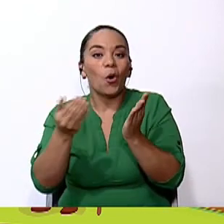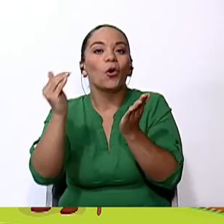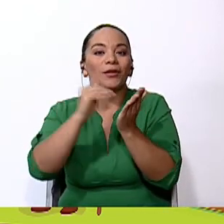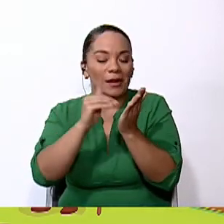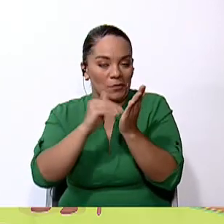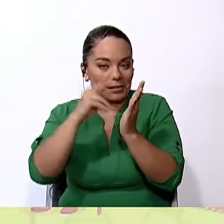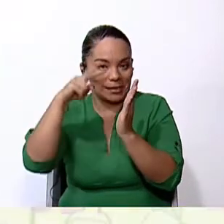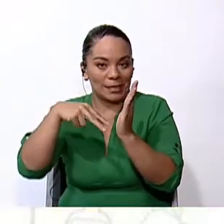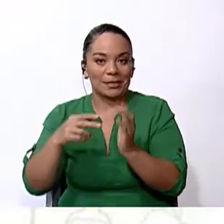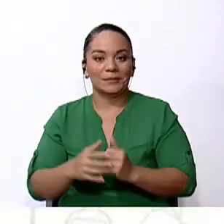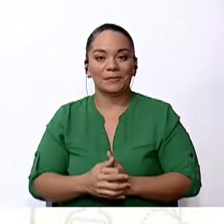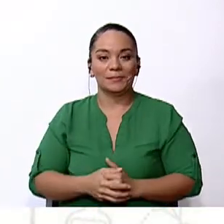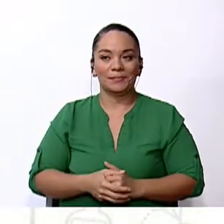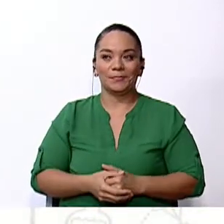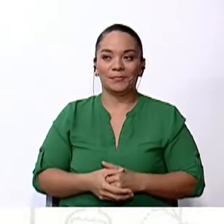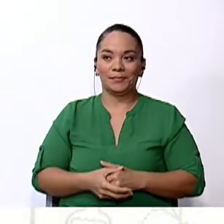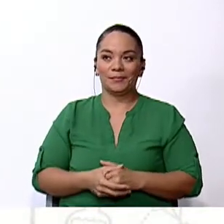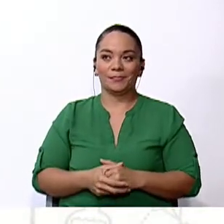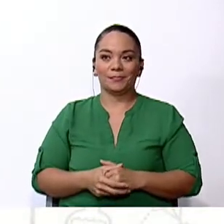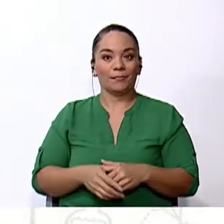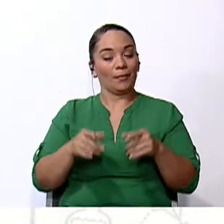leer otra vez.